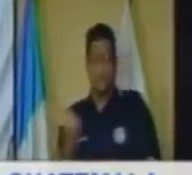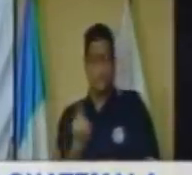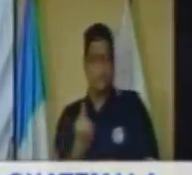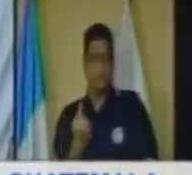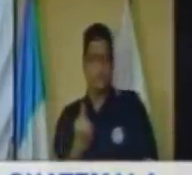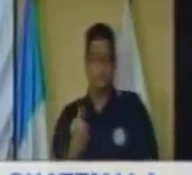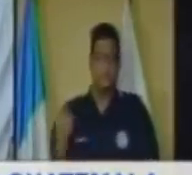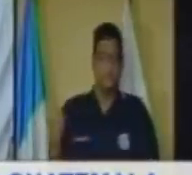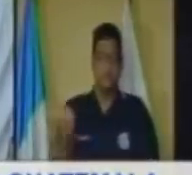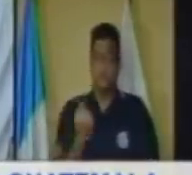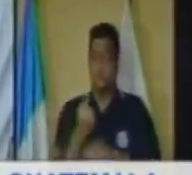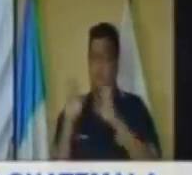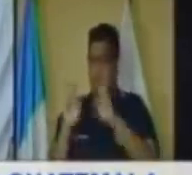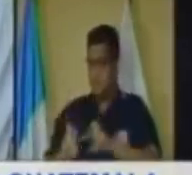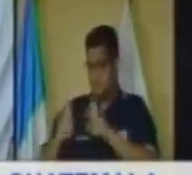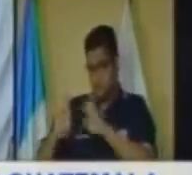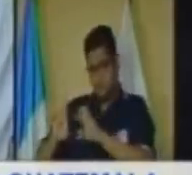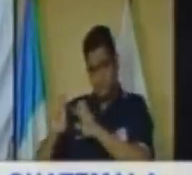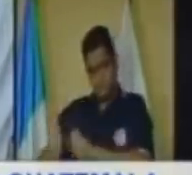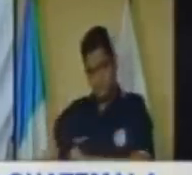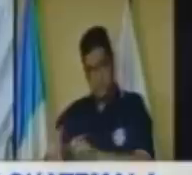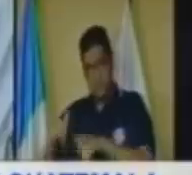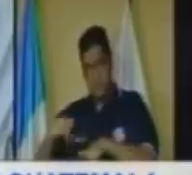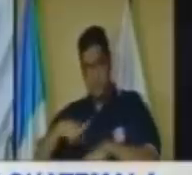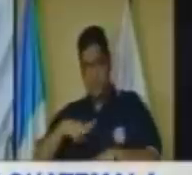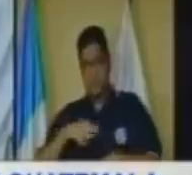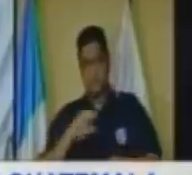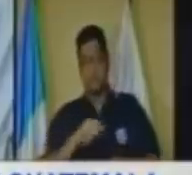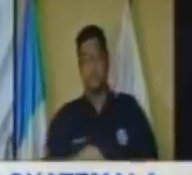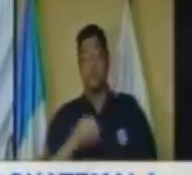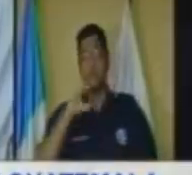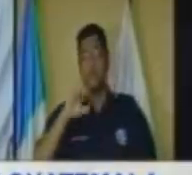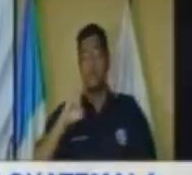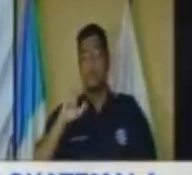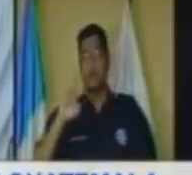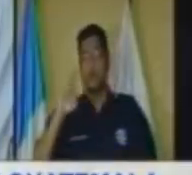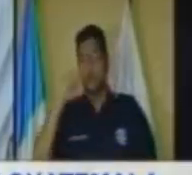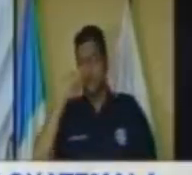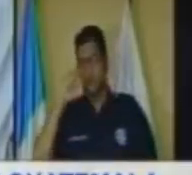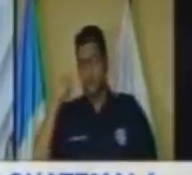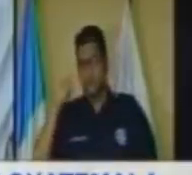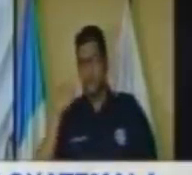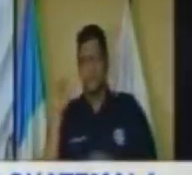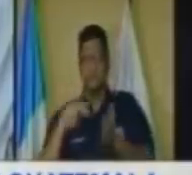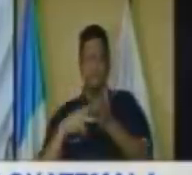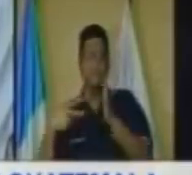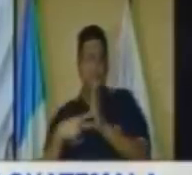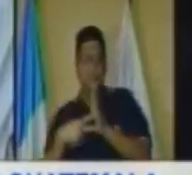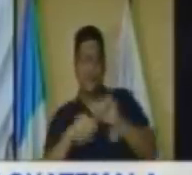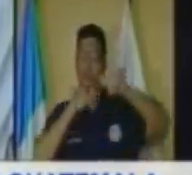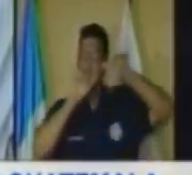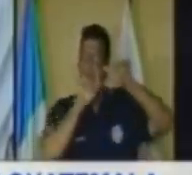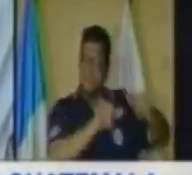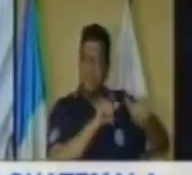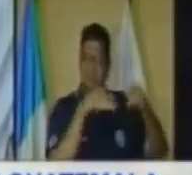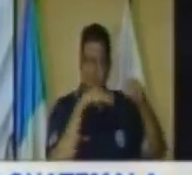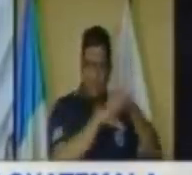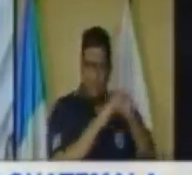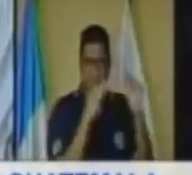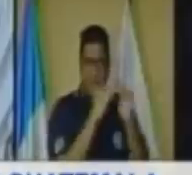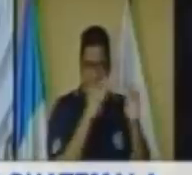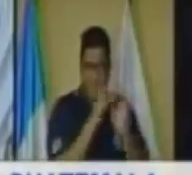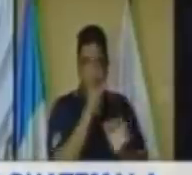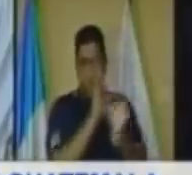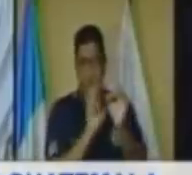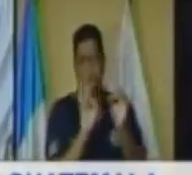tienen vigilancia de policía. El Ministerio de Gobernación ha trabajado muy de la mano con nosotros por